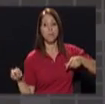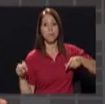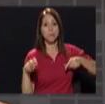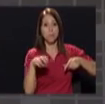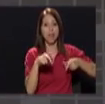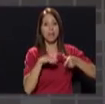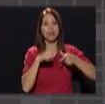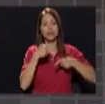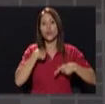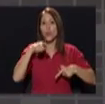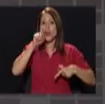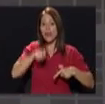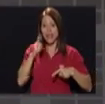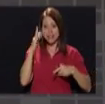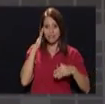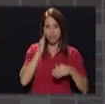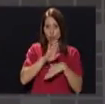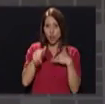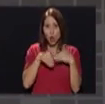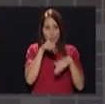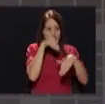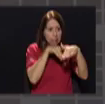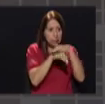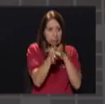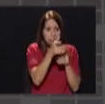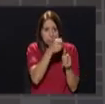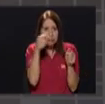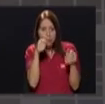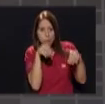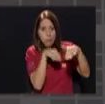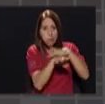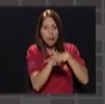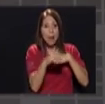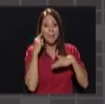se acostumbre a tener esas cosas manejadas para que los animales no